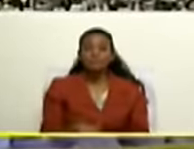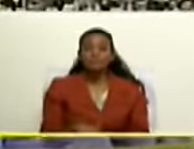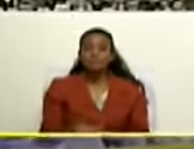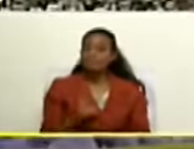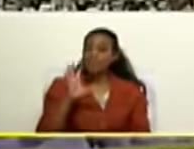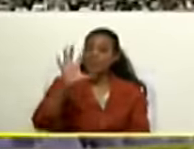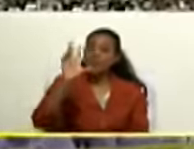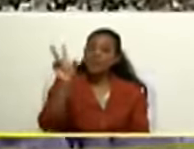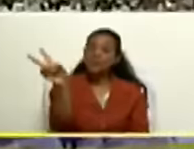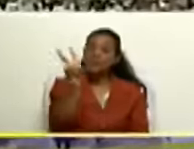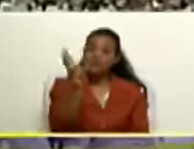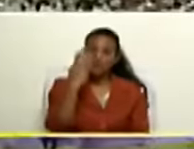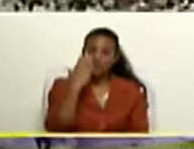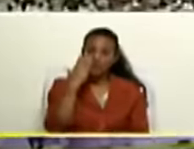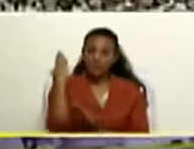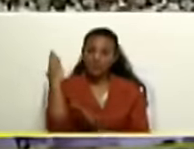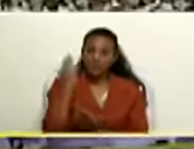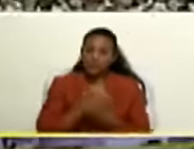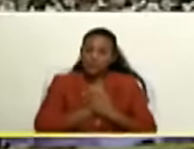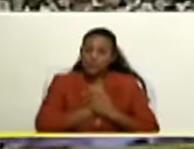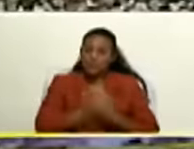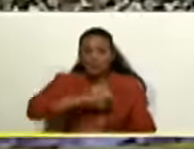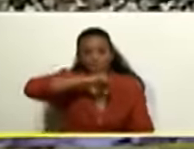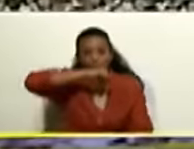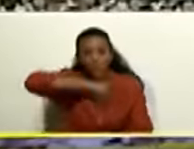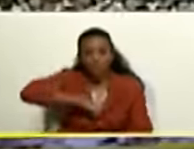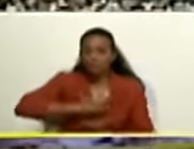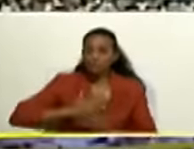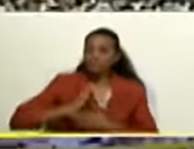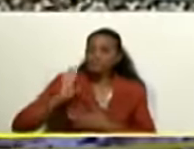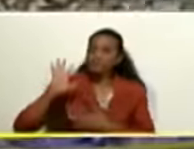patria Venezuela. Amada,